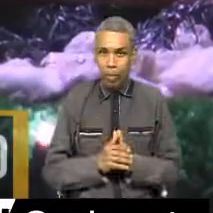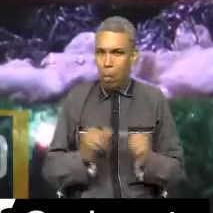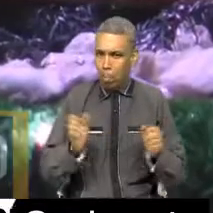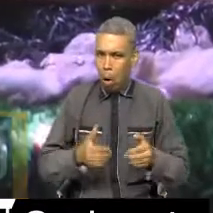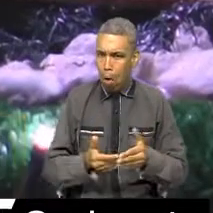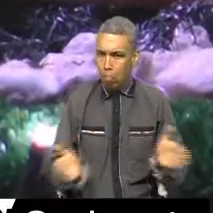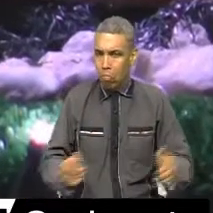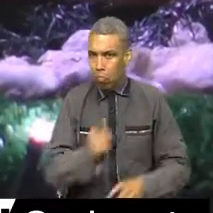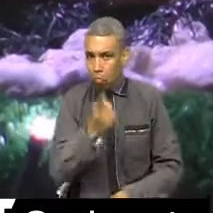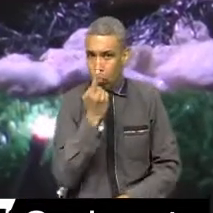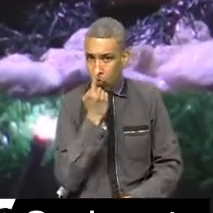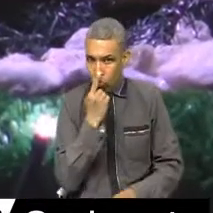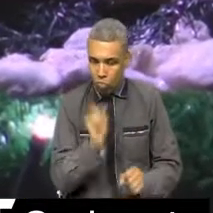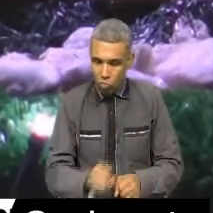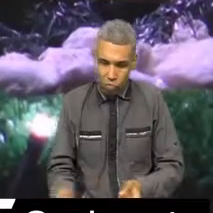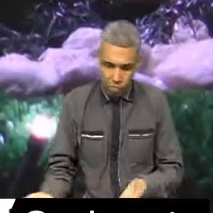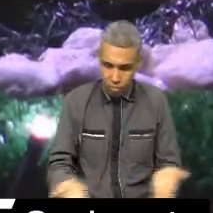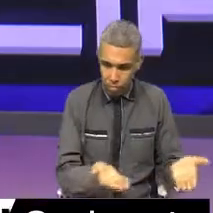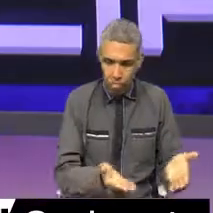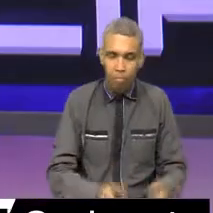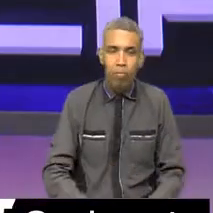que usted lo conozca.